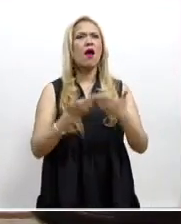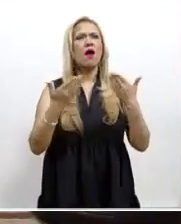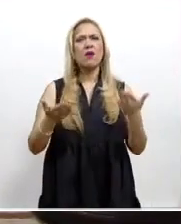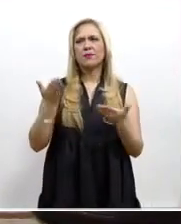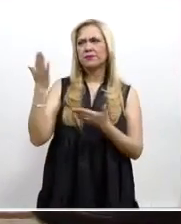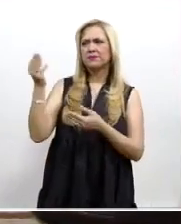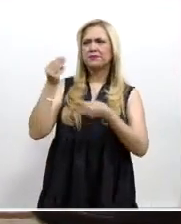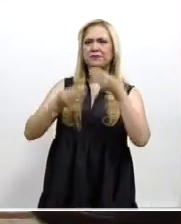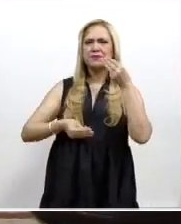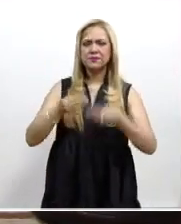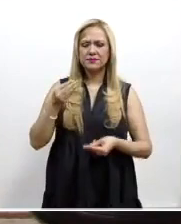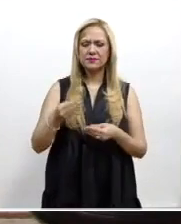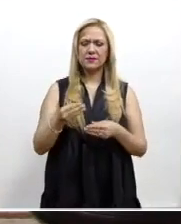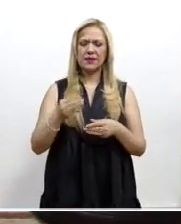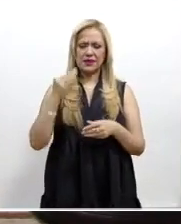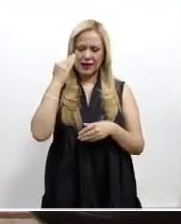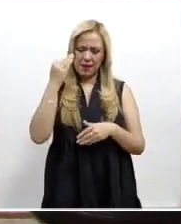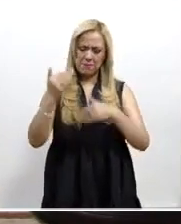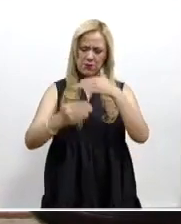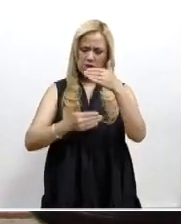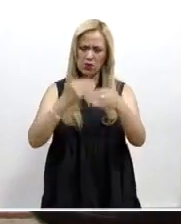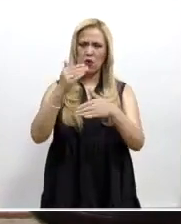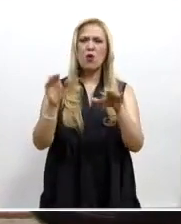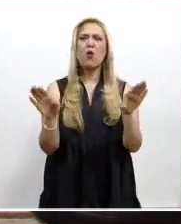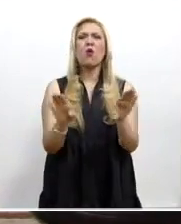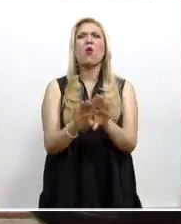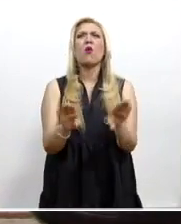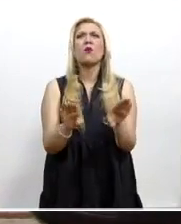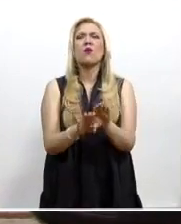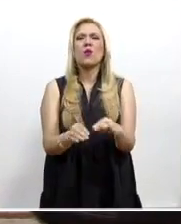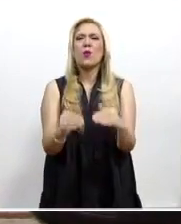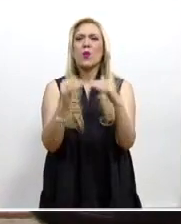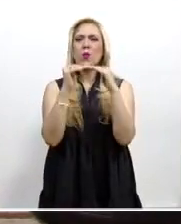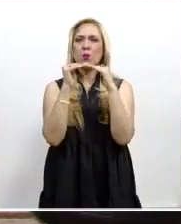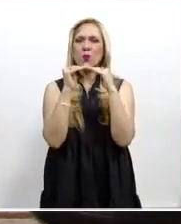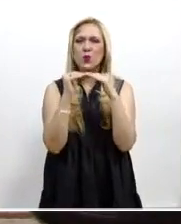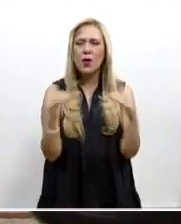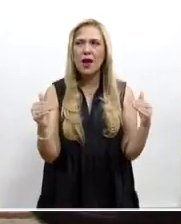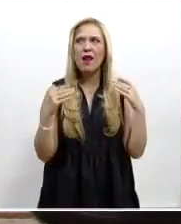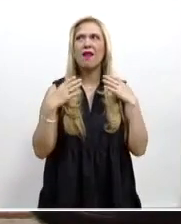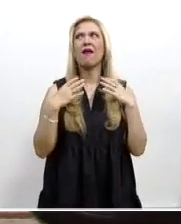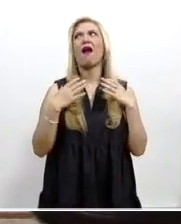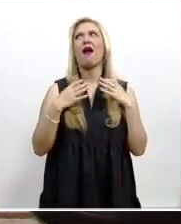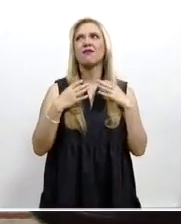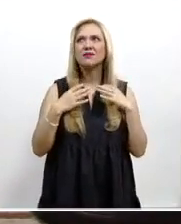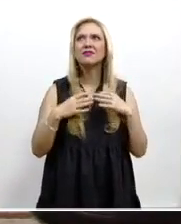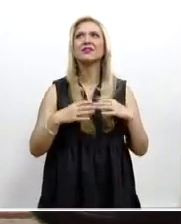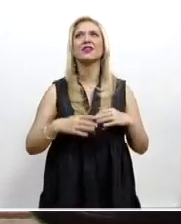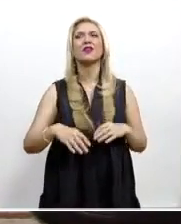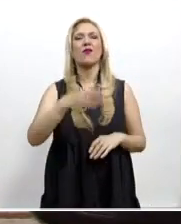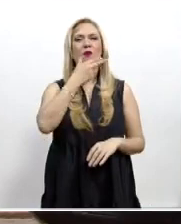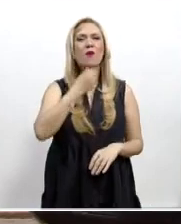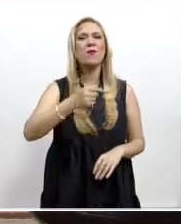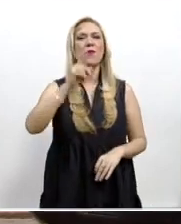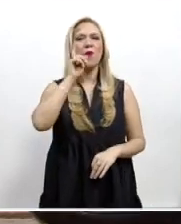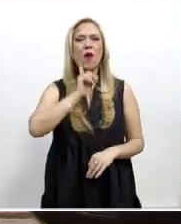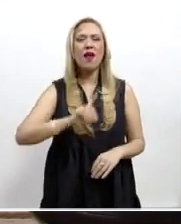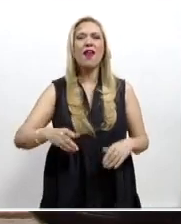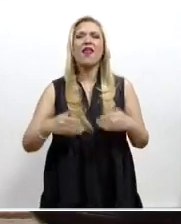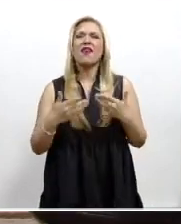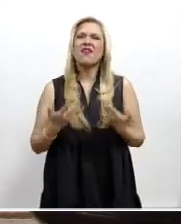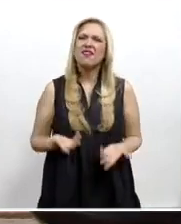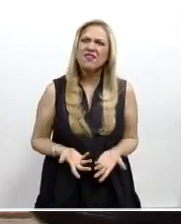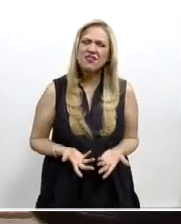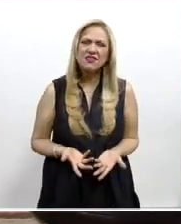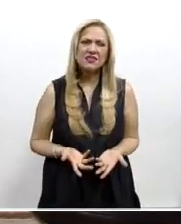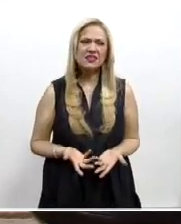se ha dado a través del tiempo para alcanzar esta igualdad sustantiva entre los hombres y las mujeres,